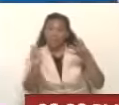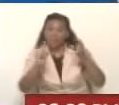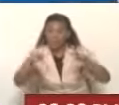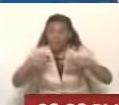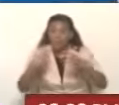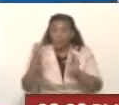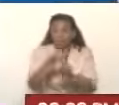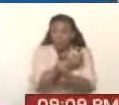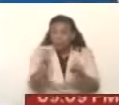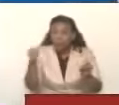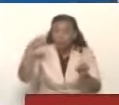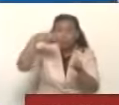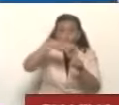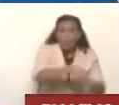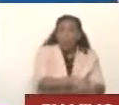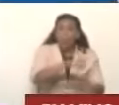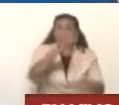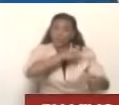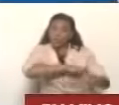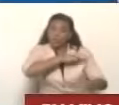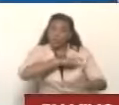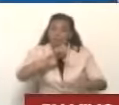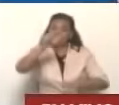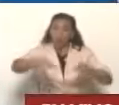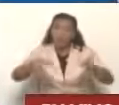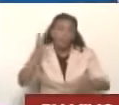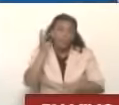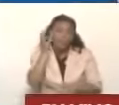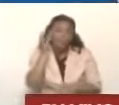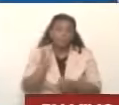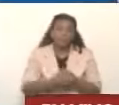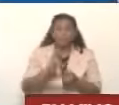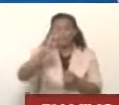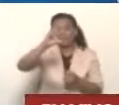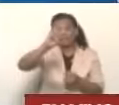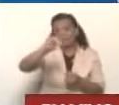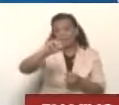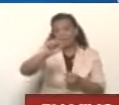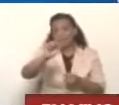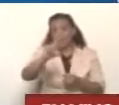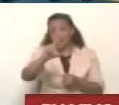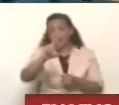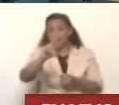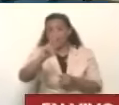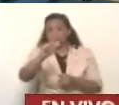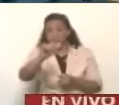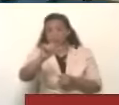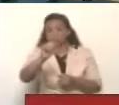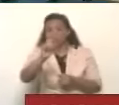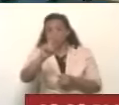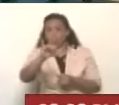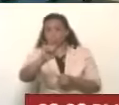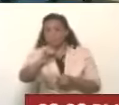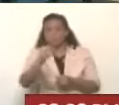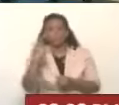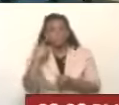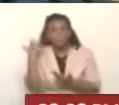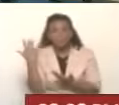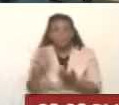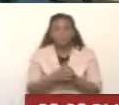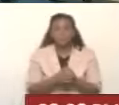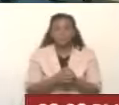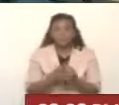de la violencia contra las mujeres y justicia de género, la compañera Marjorie Moreno Ibarra. Marjorie.